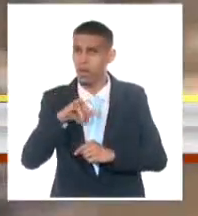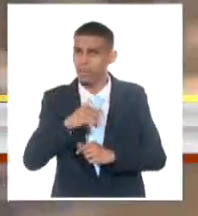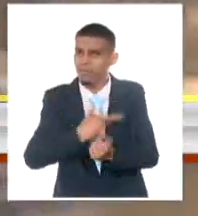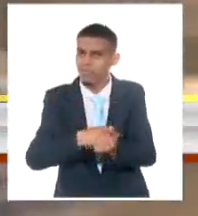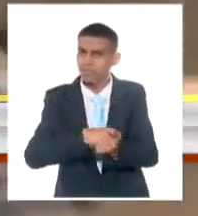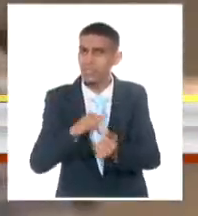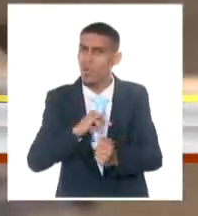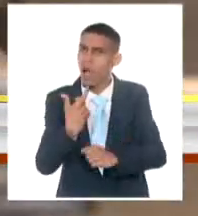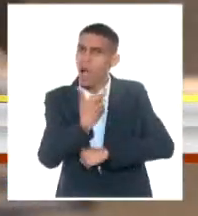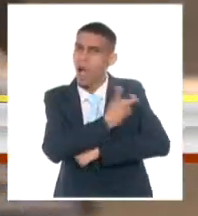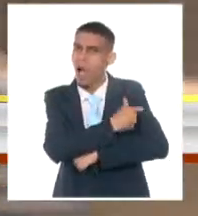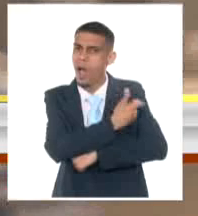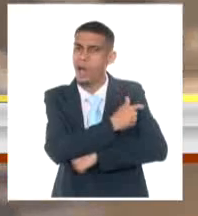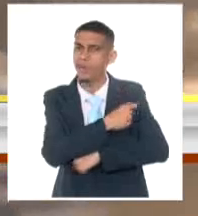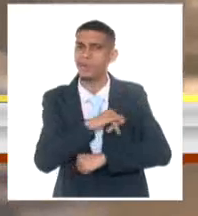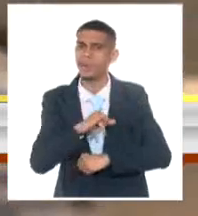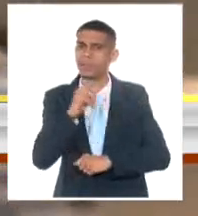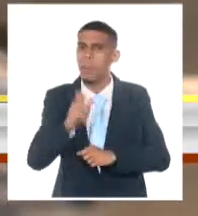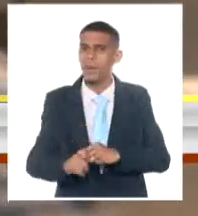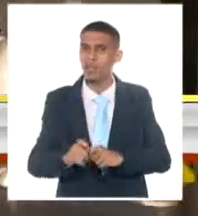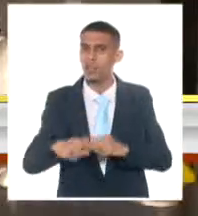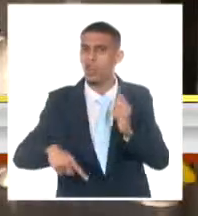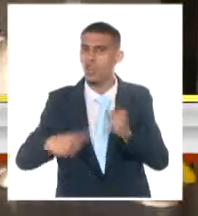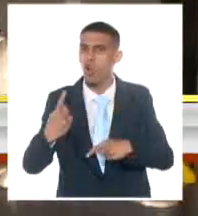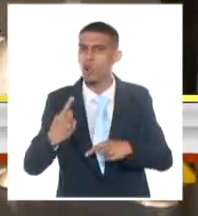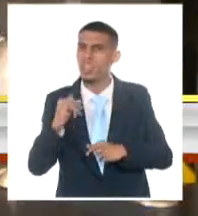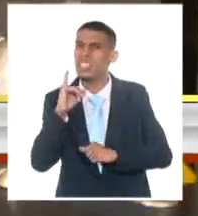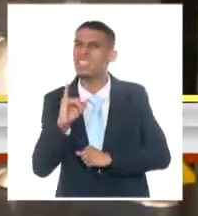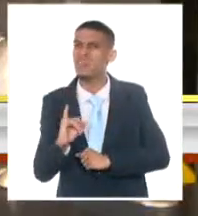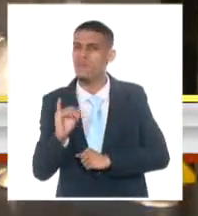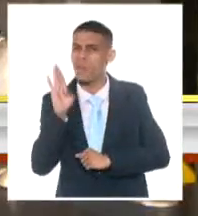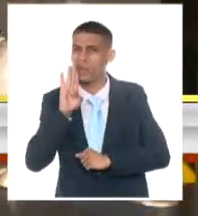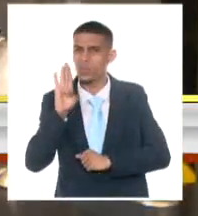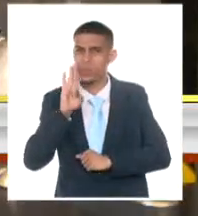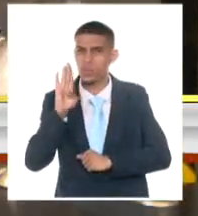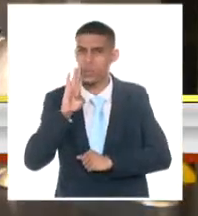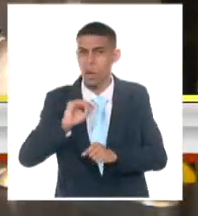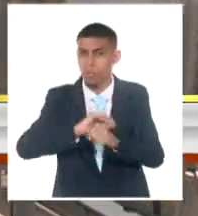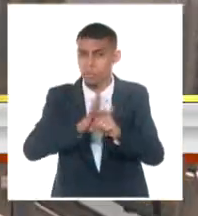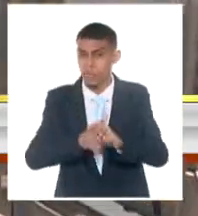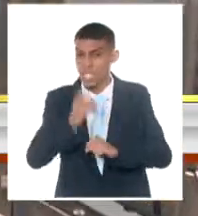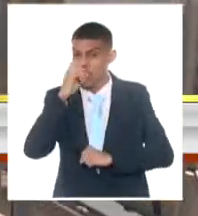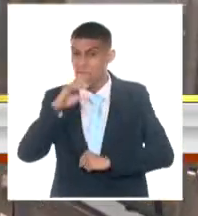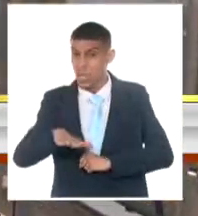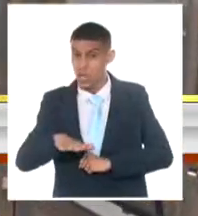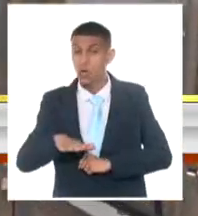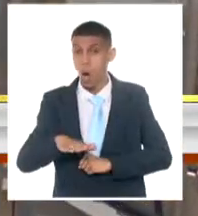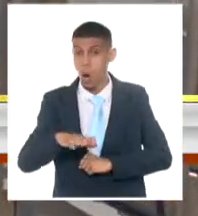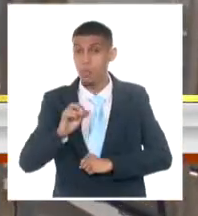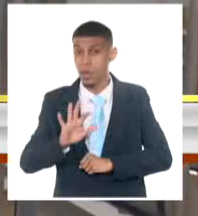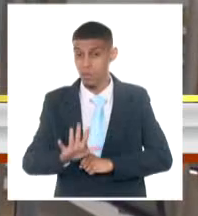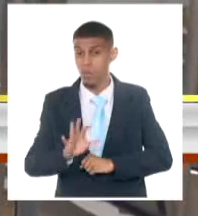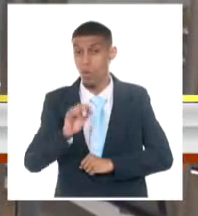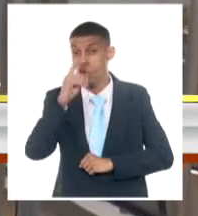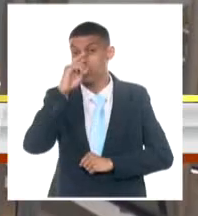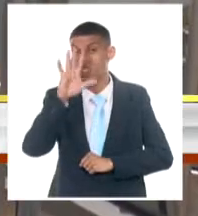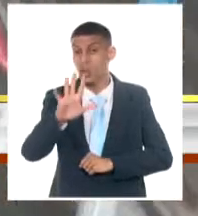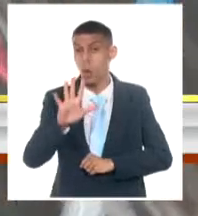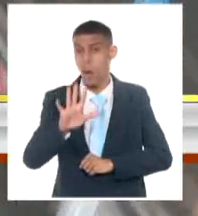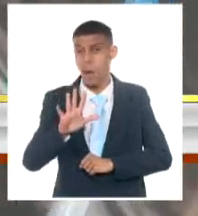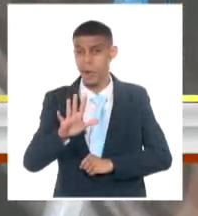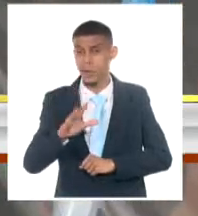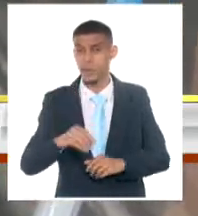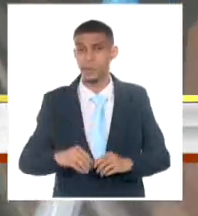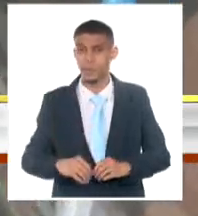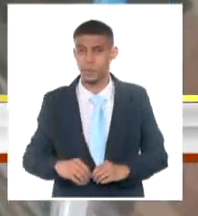la inmunización activa específica contra la infección por SARS-CoV-2. En niños a partir de los 5 años, con eficacia a